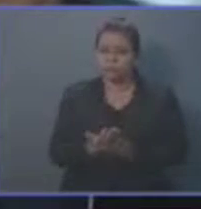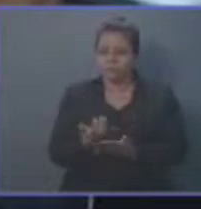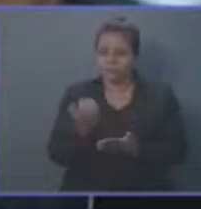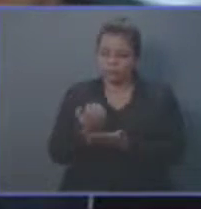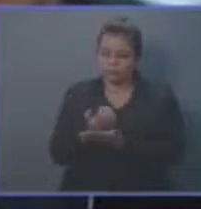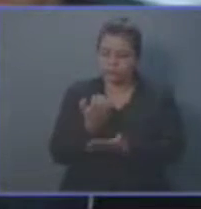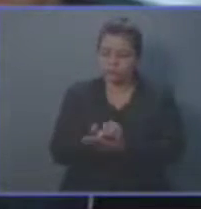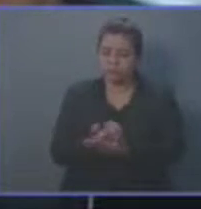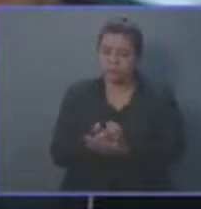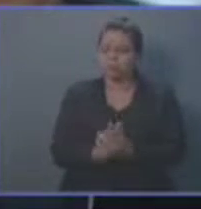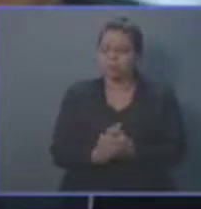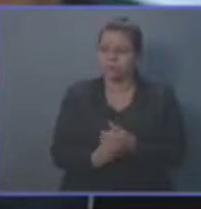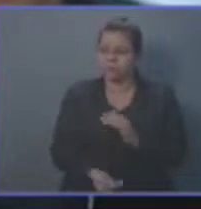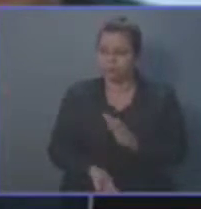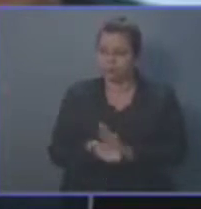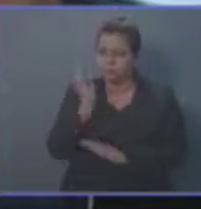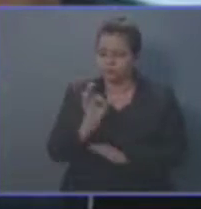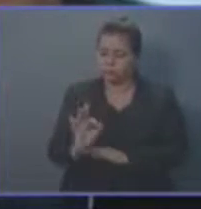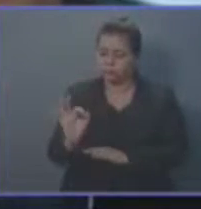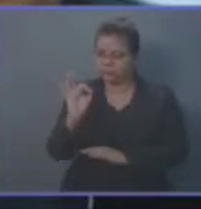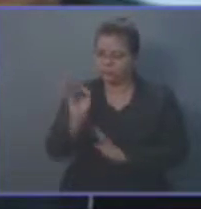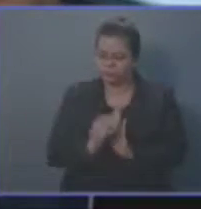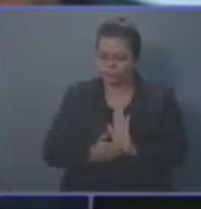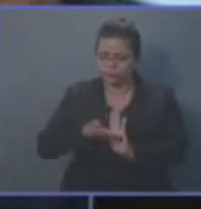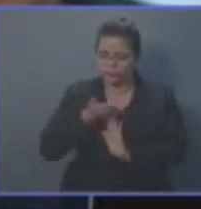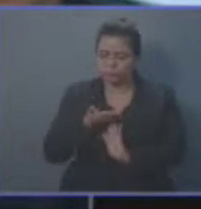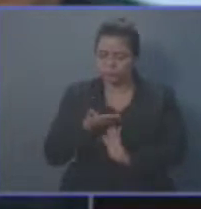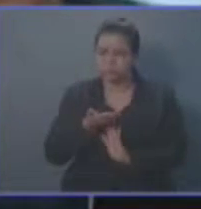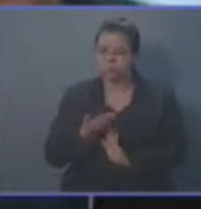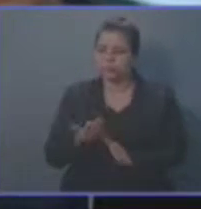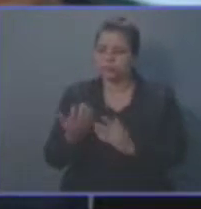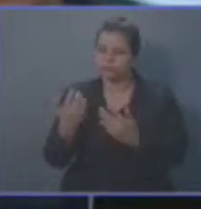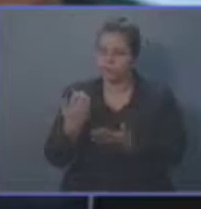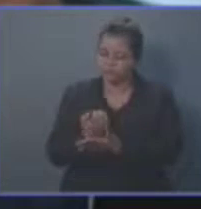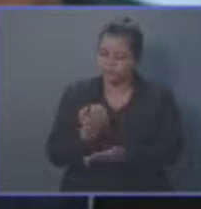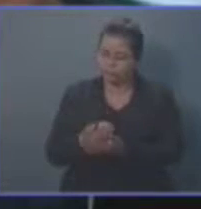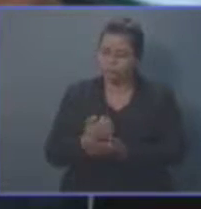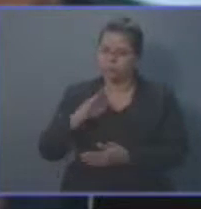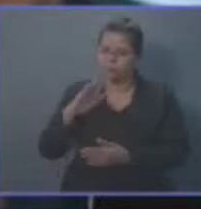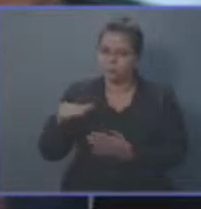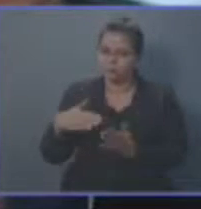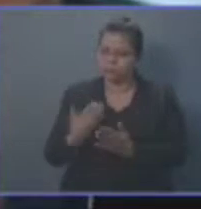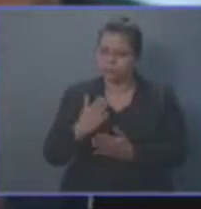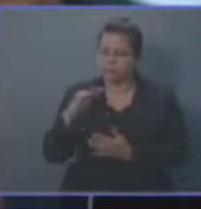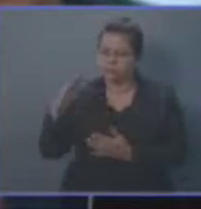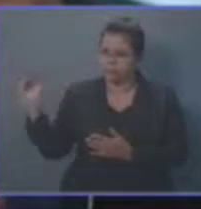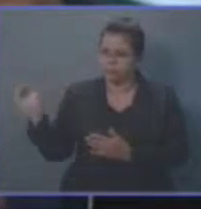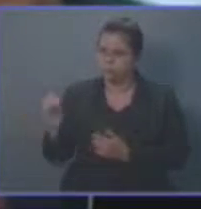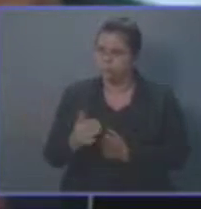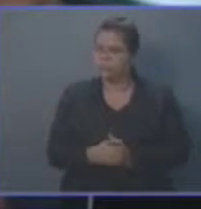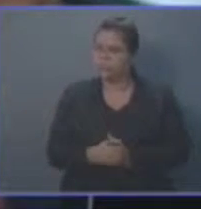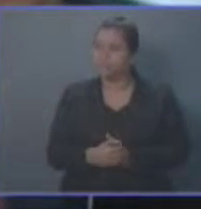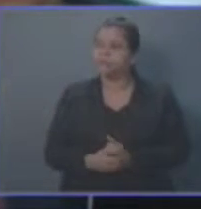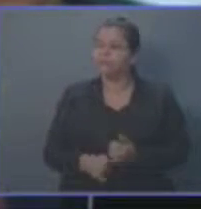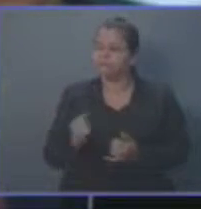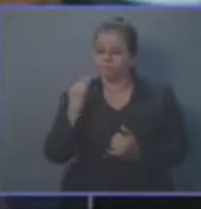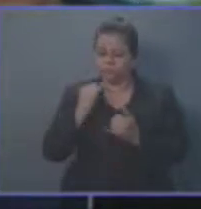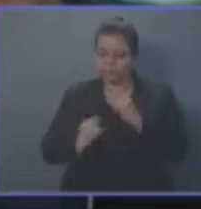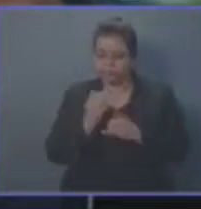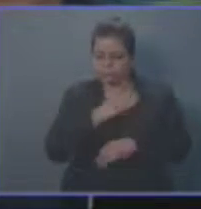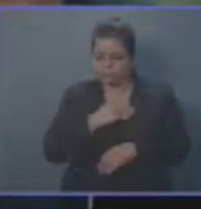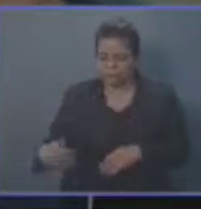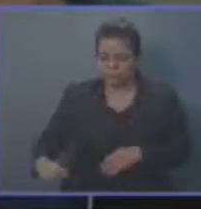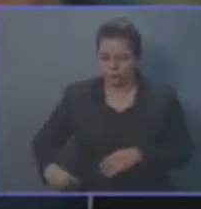larga fortalecen y permiten el desarrollo de la economía nacional. Finalmente, señor presidente,